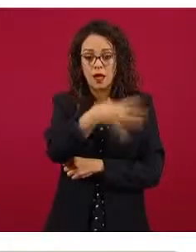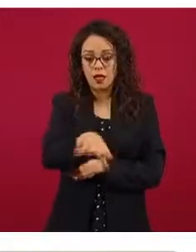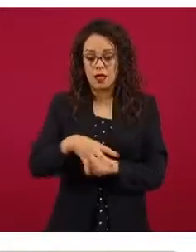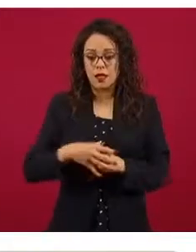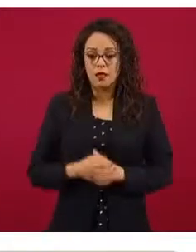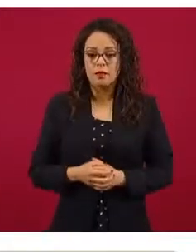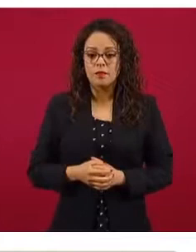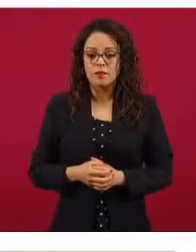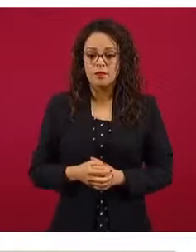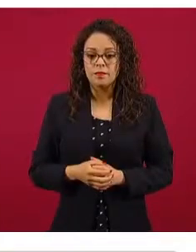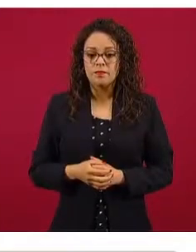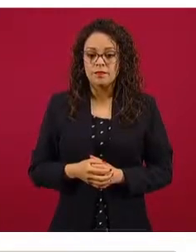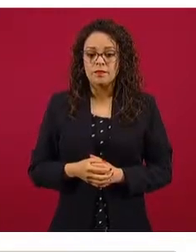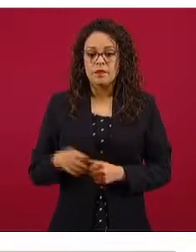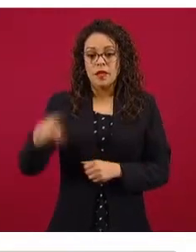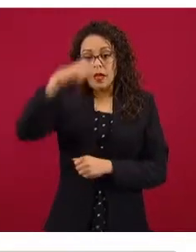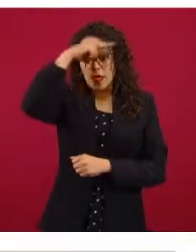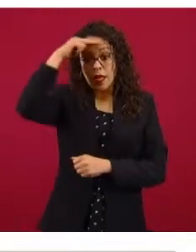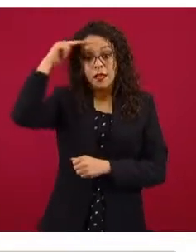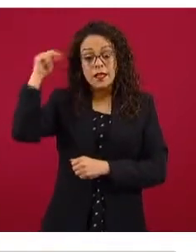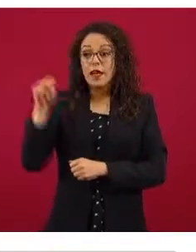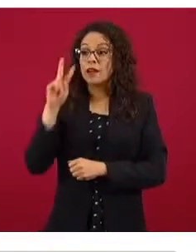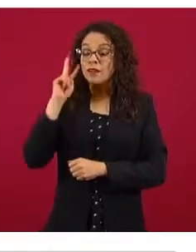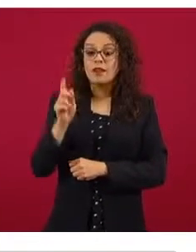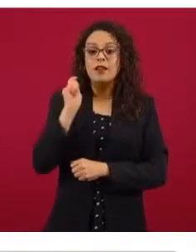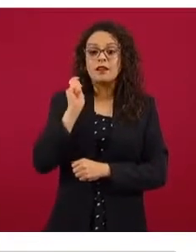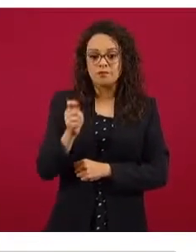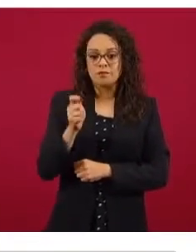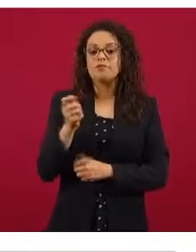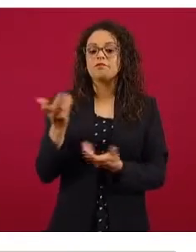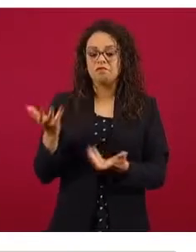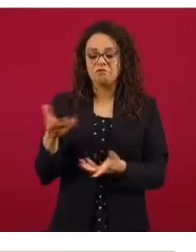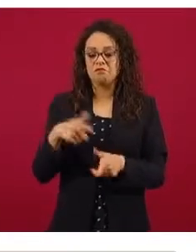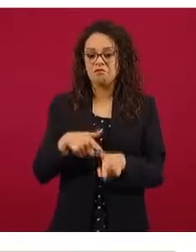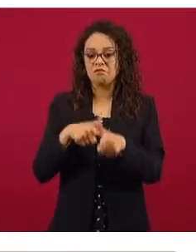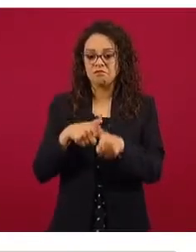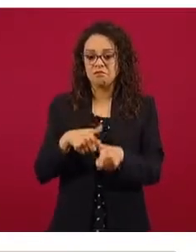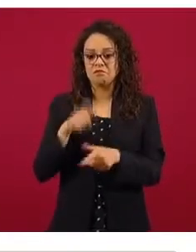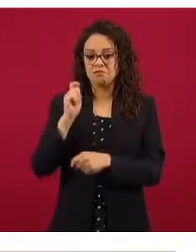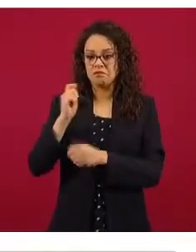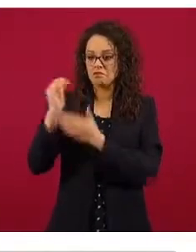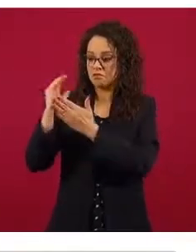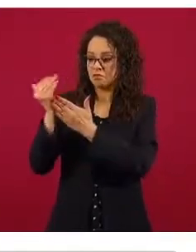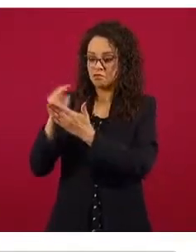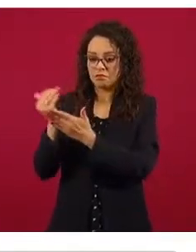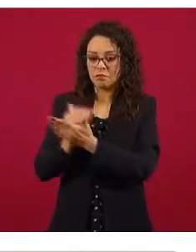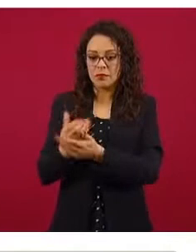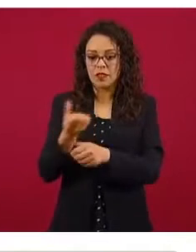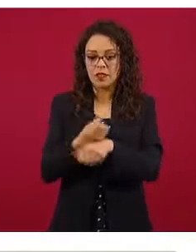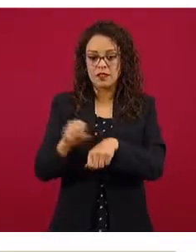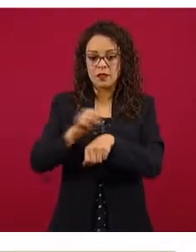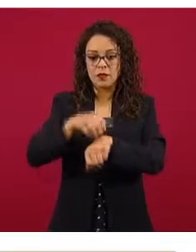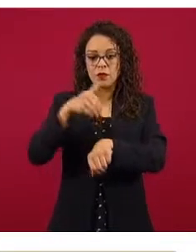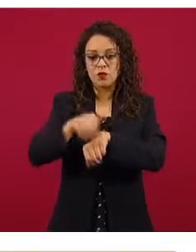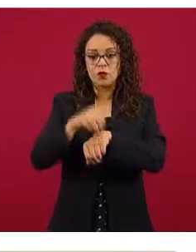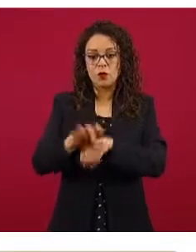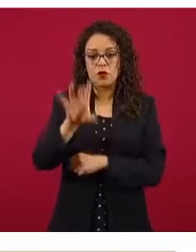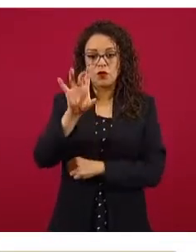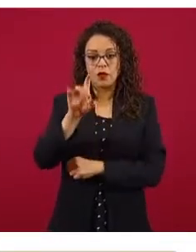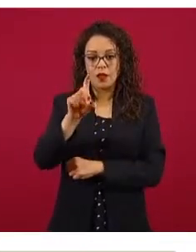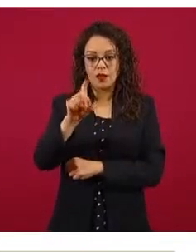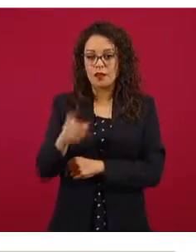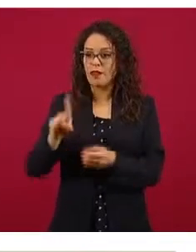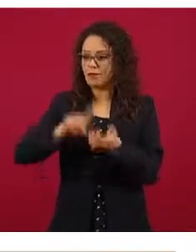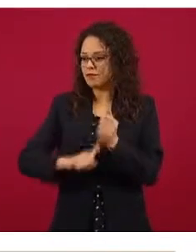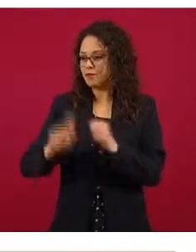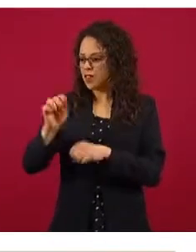Nayarit es alentador, hay una tendencia sostenida de descenso desde la semana 30 del año, que es la última semana de julio,